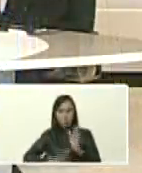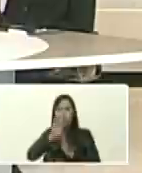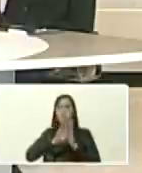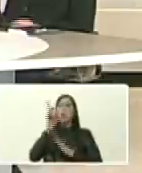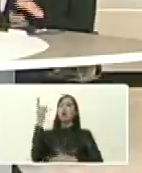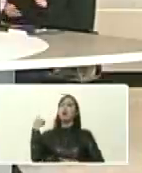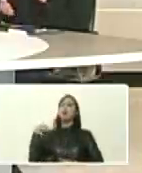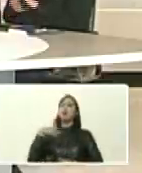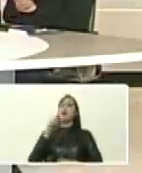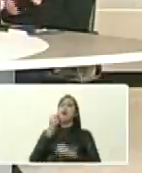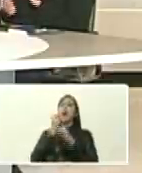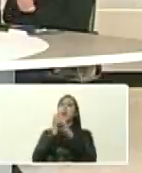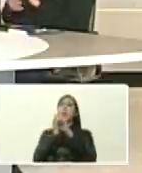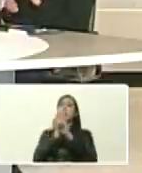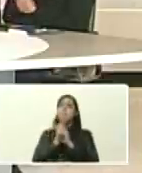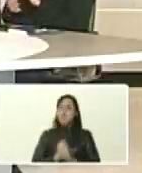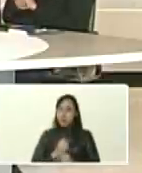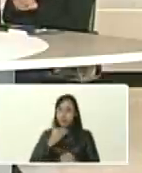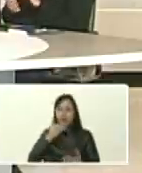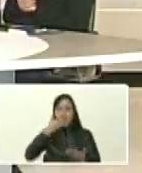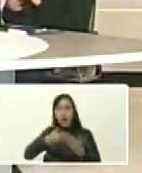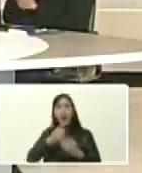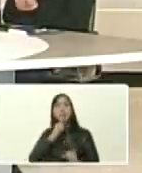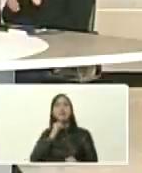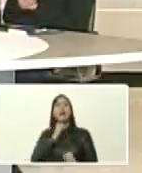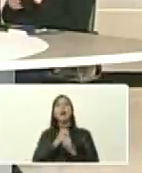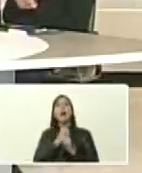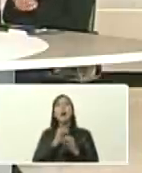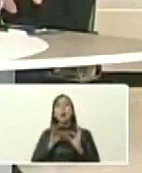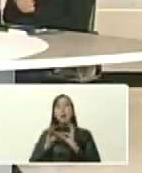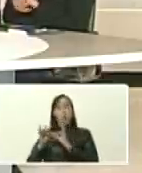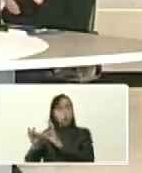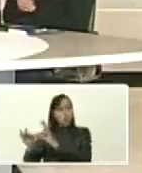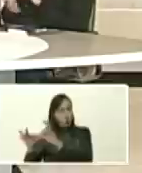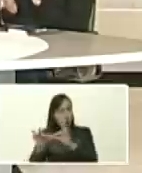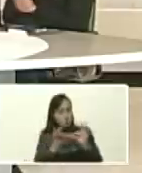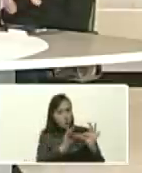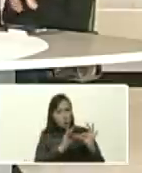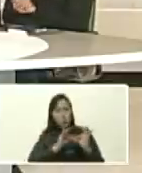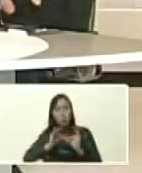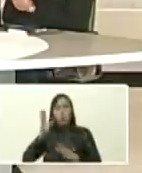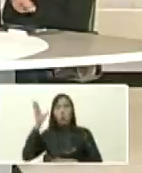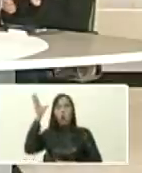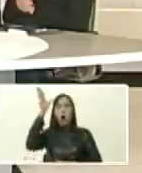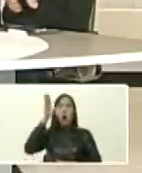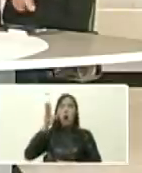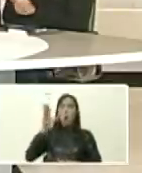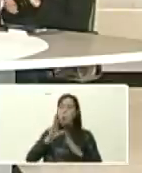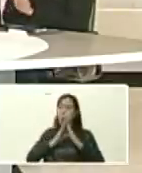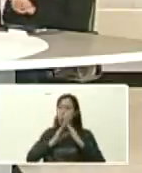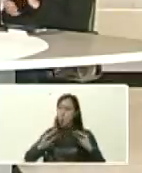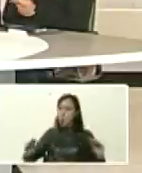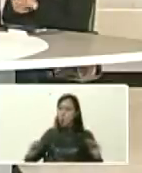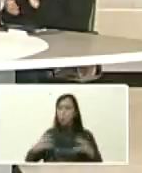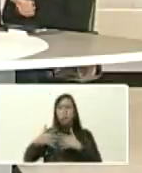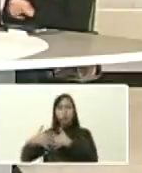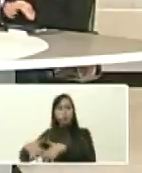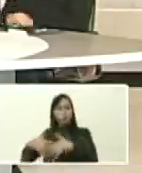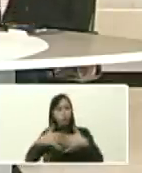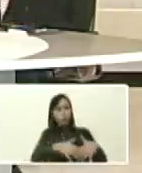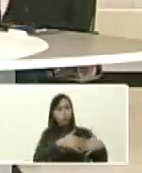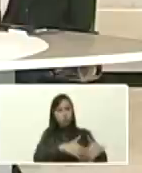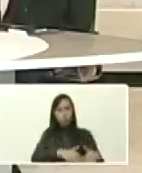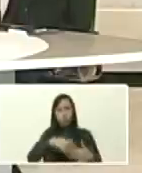a tener gracias al trabajo, a la unión y a la conciencia de todos los factores productivos del